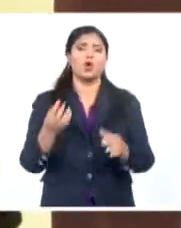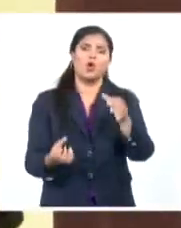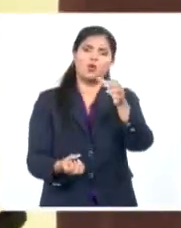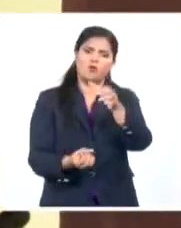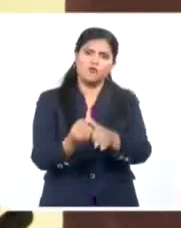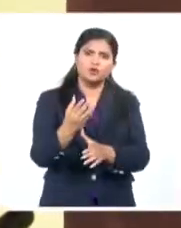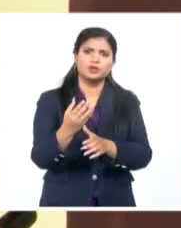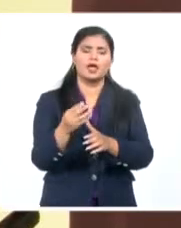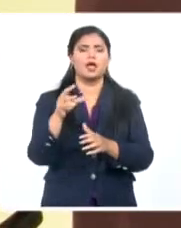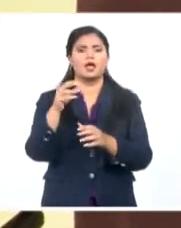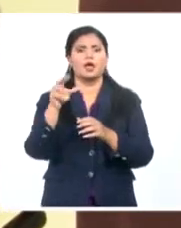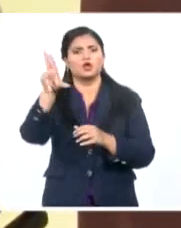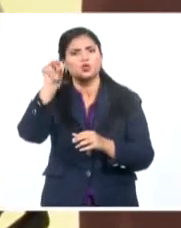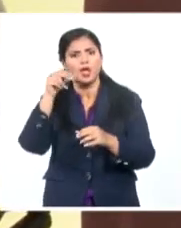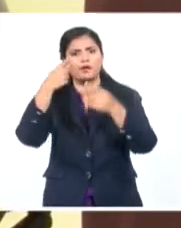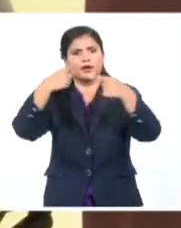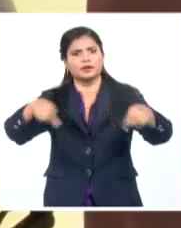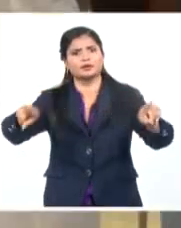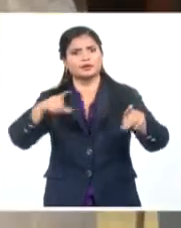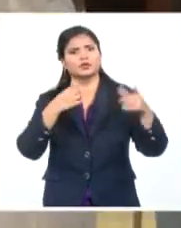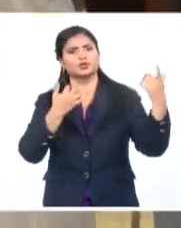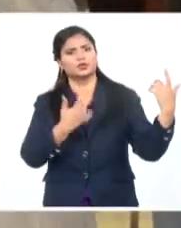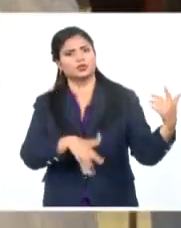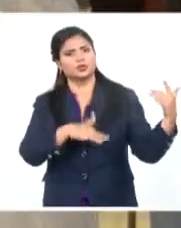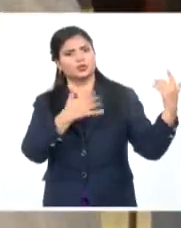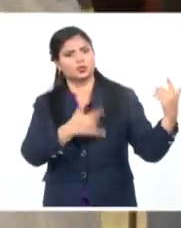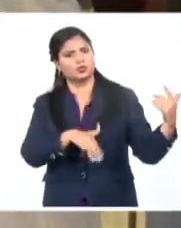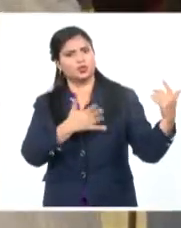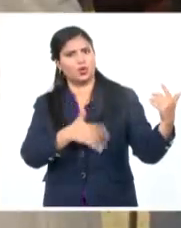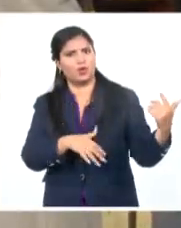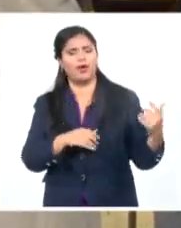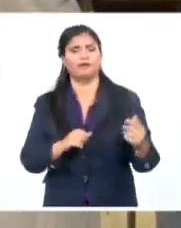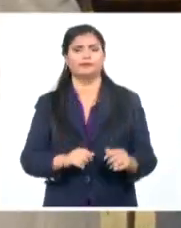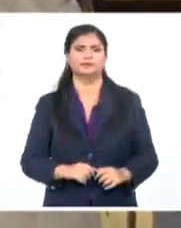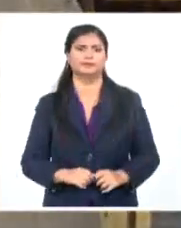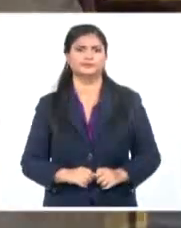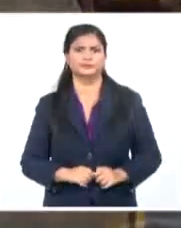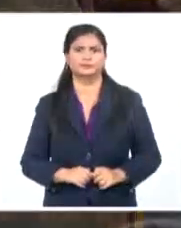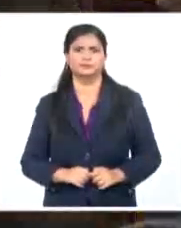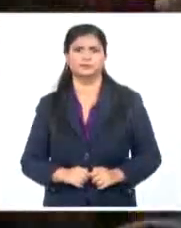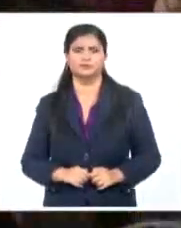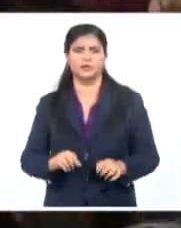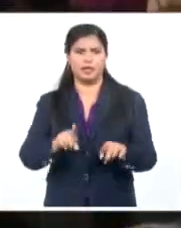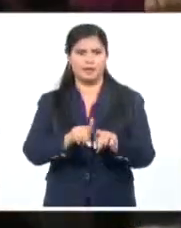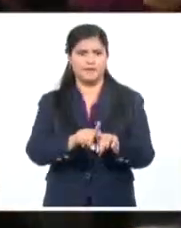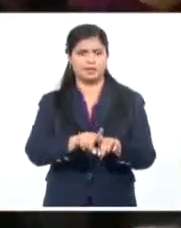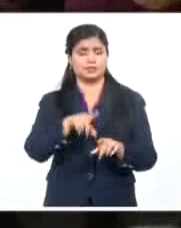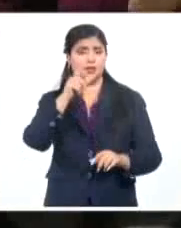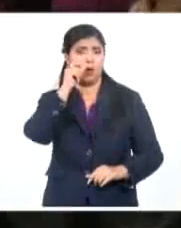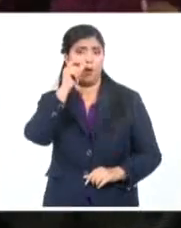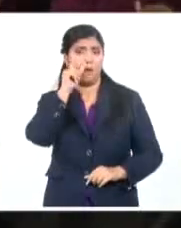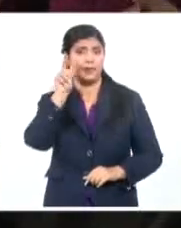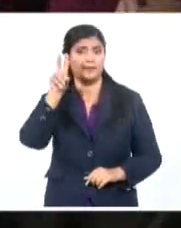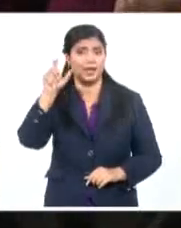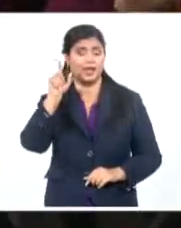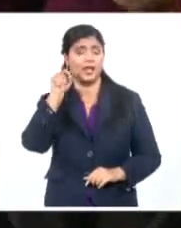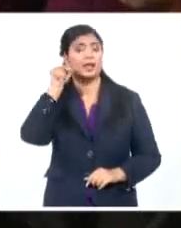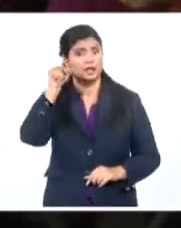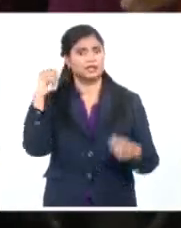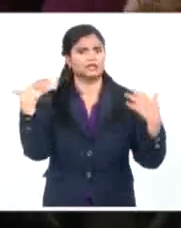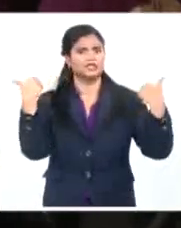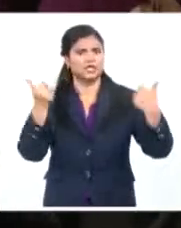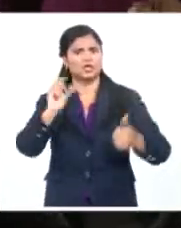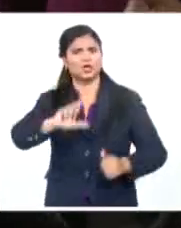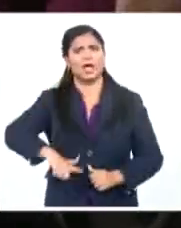a la cantautora pinareña miriela Mijares y al músico Villa clareño Elliot Porta este último director artístico del